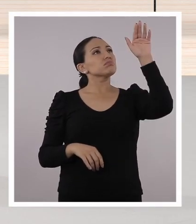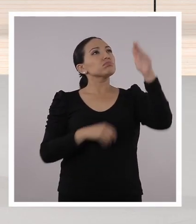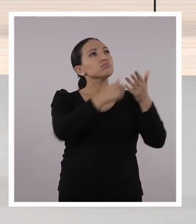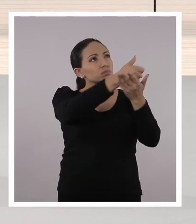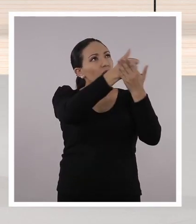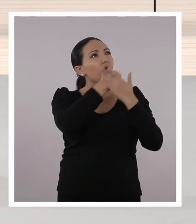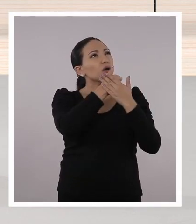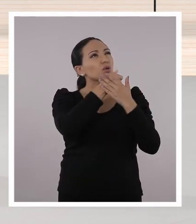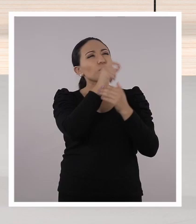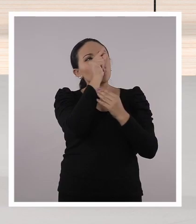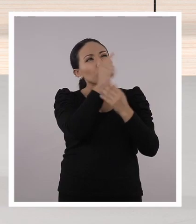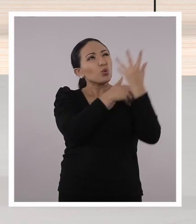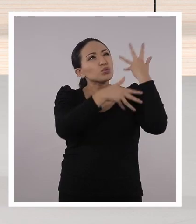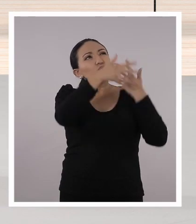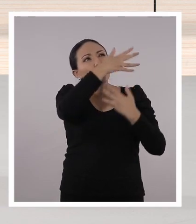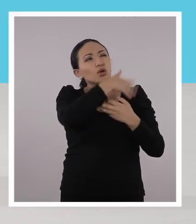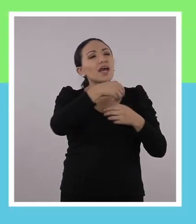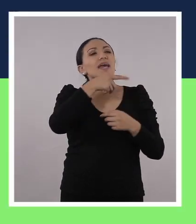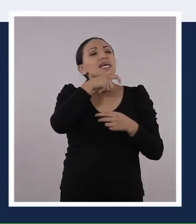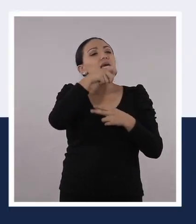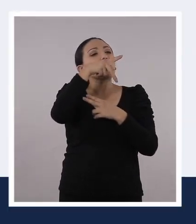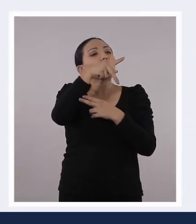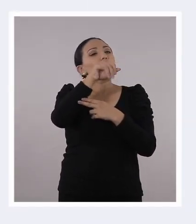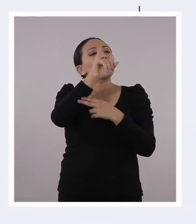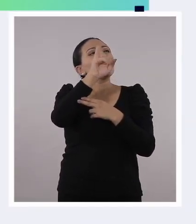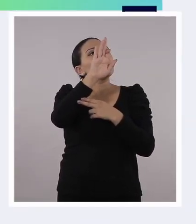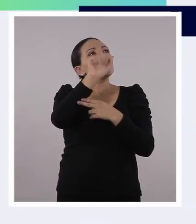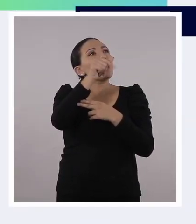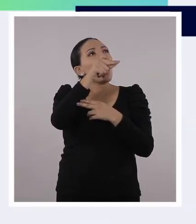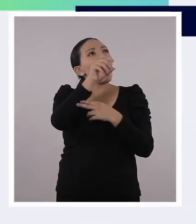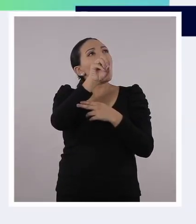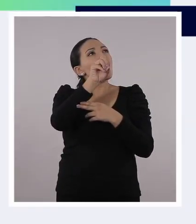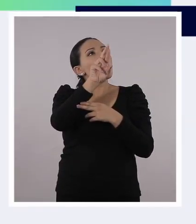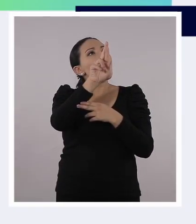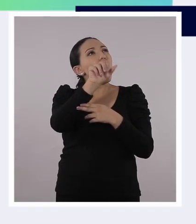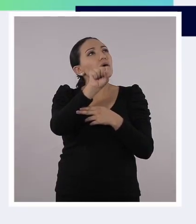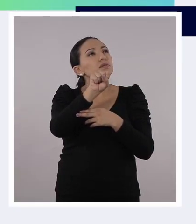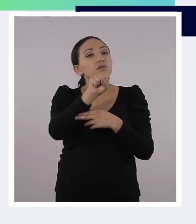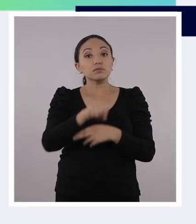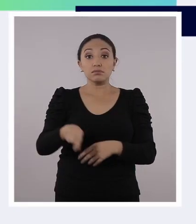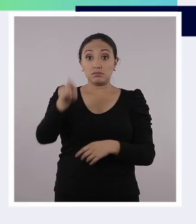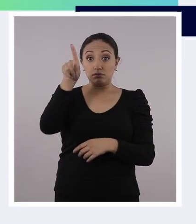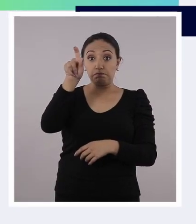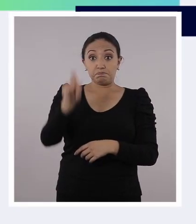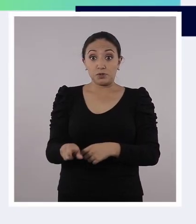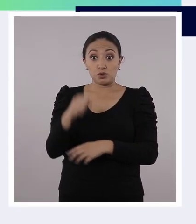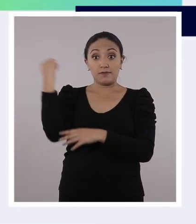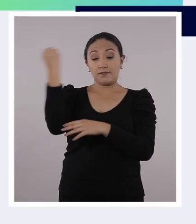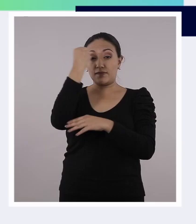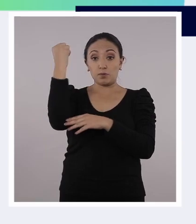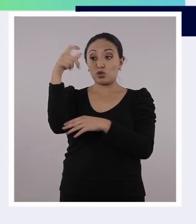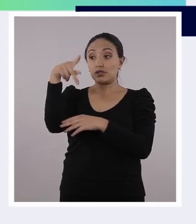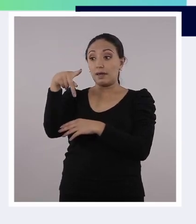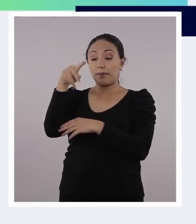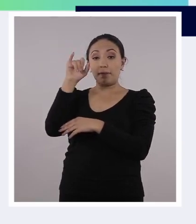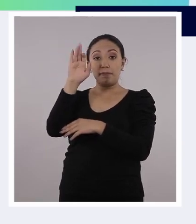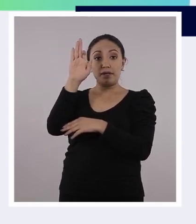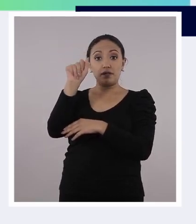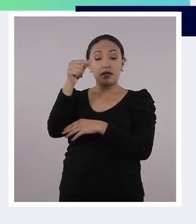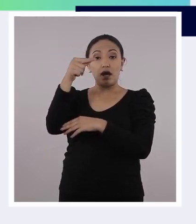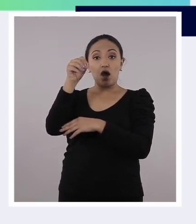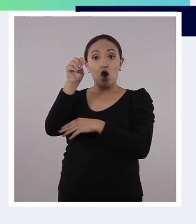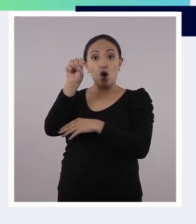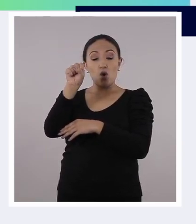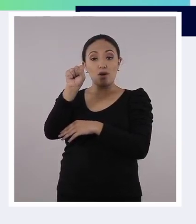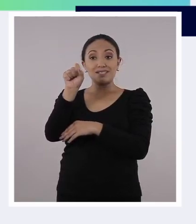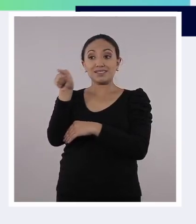puedes ayudar con un poco de la historia sobre Pitágoras? Fue un antiguo pensador griego que nació en la isla de Samos y